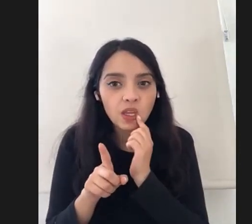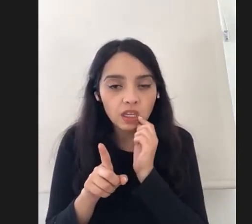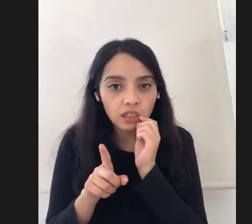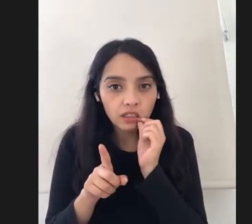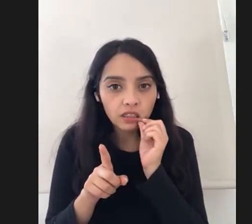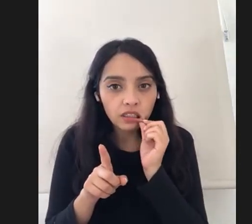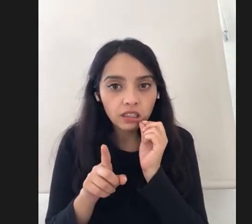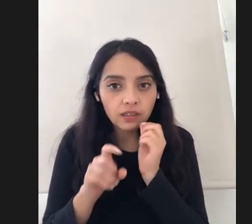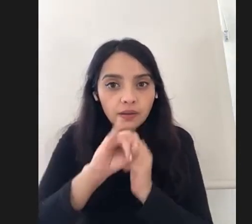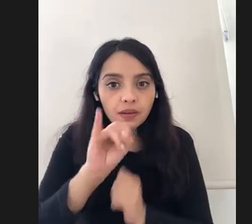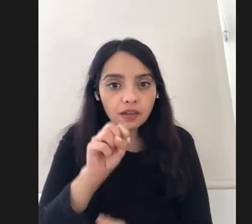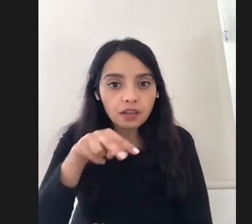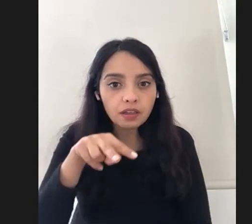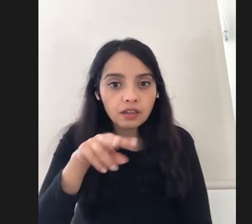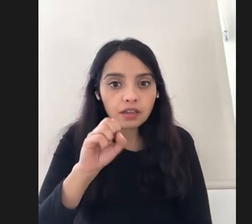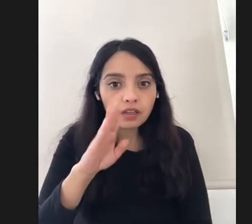Juan Pablo.